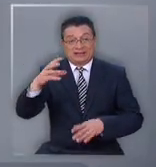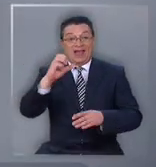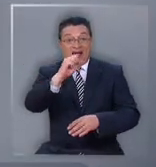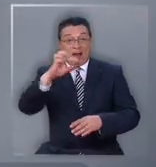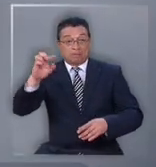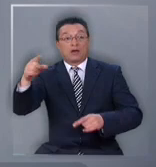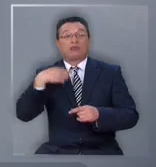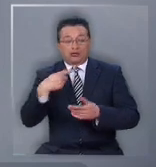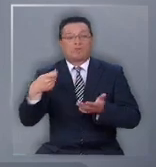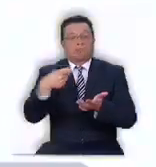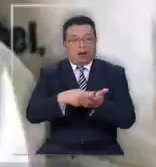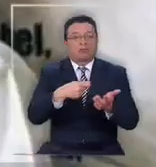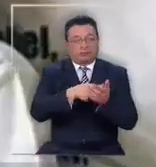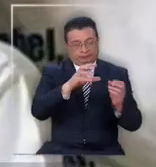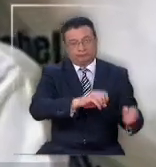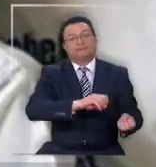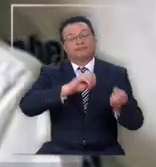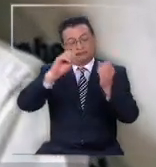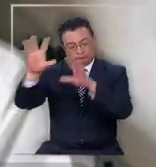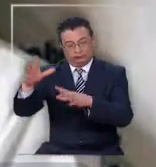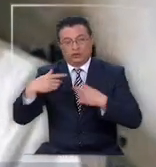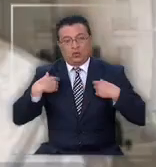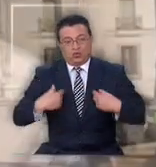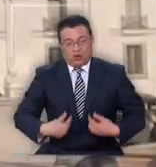de repatriación de los cuerpos.